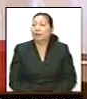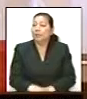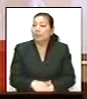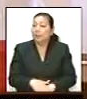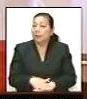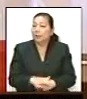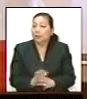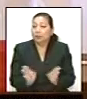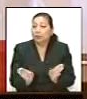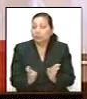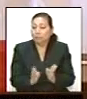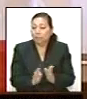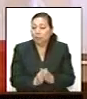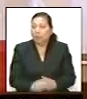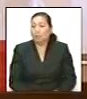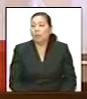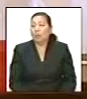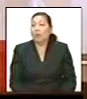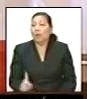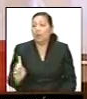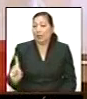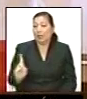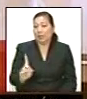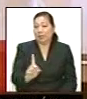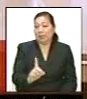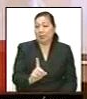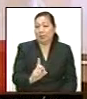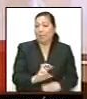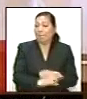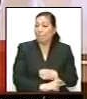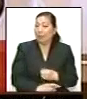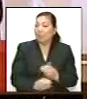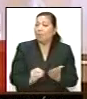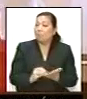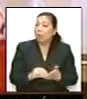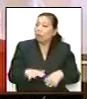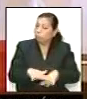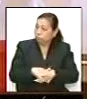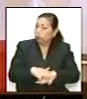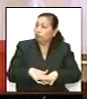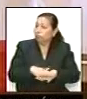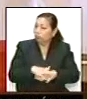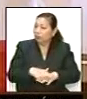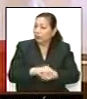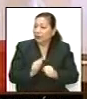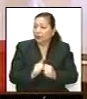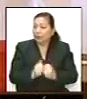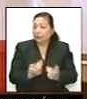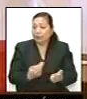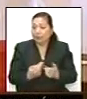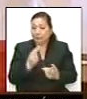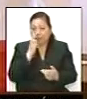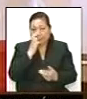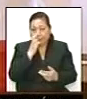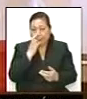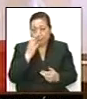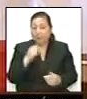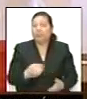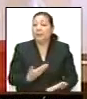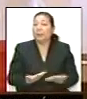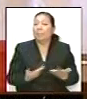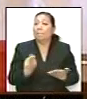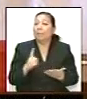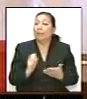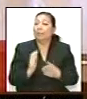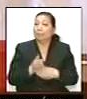que sectorialmente cada país esté cada vez más preparado a través de proyectos de cooperación